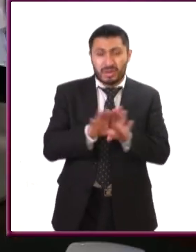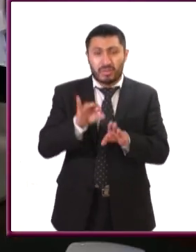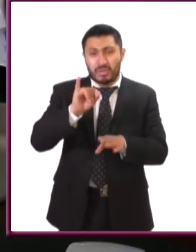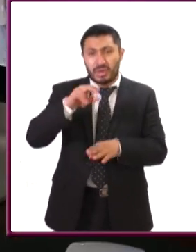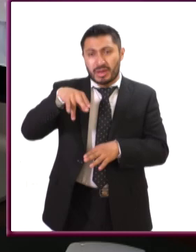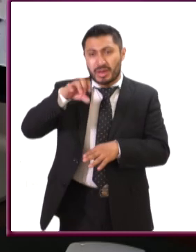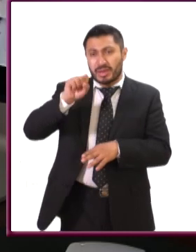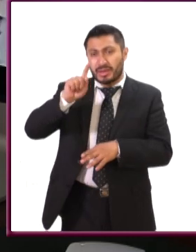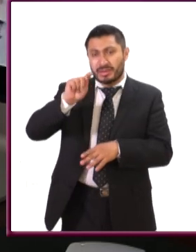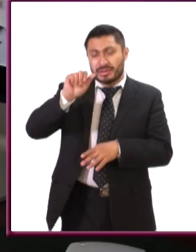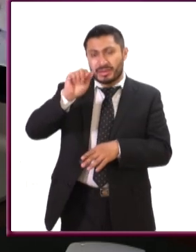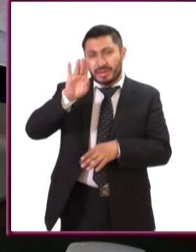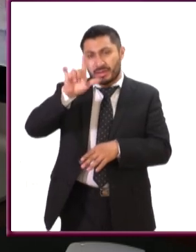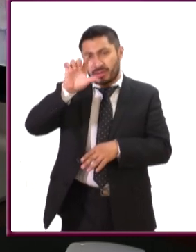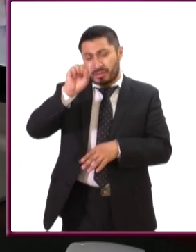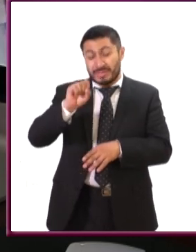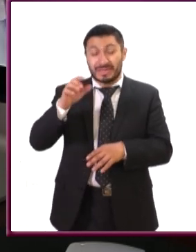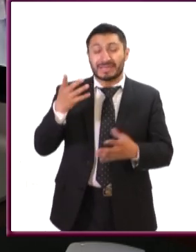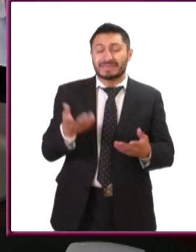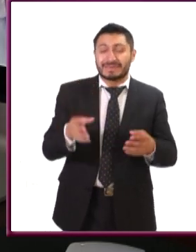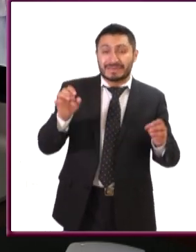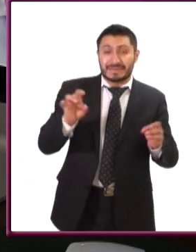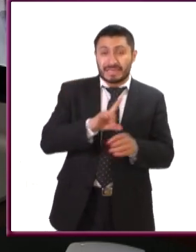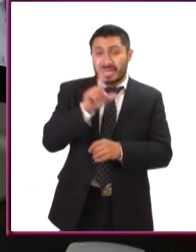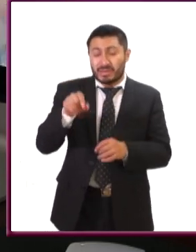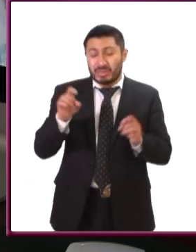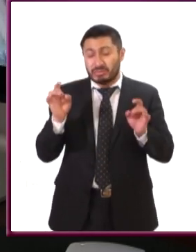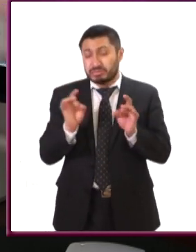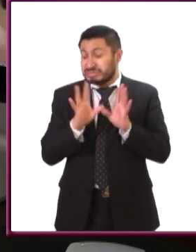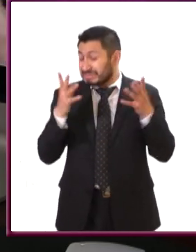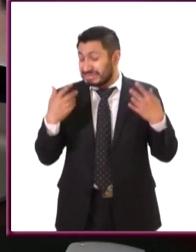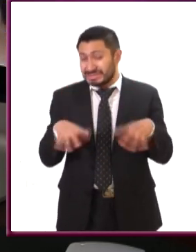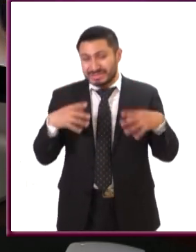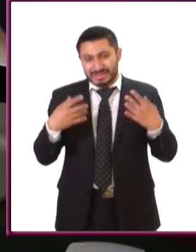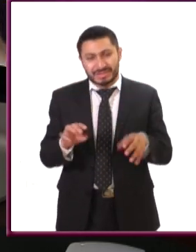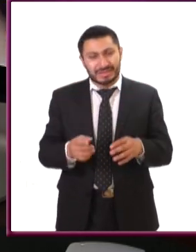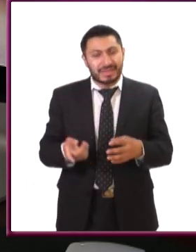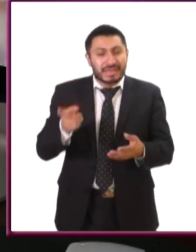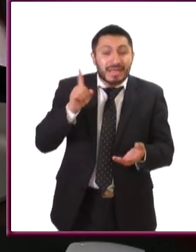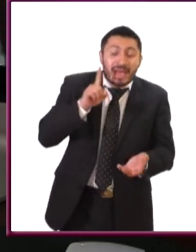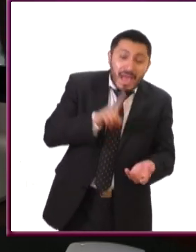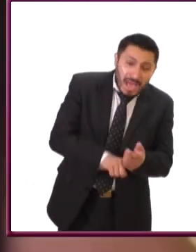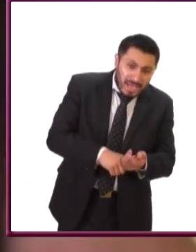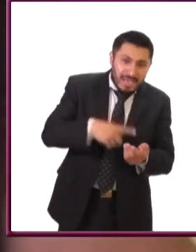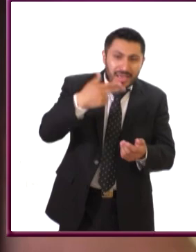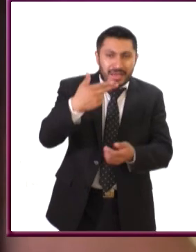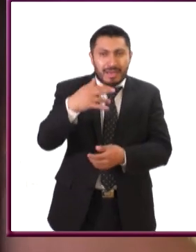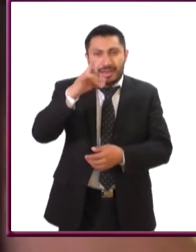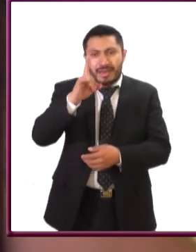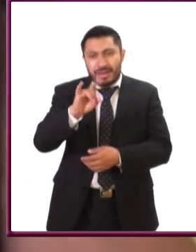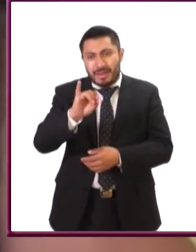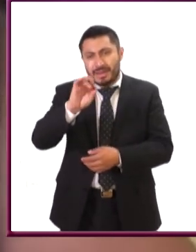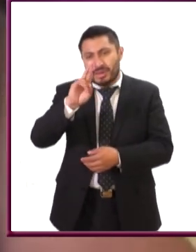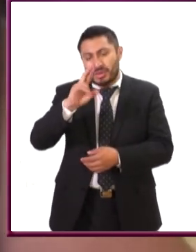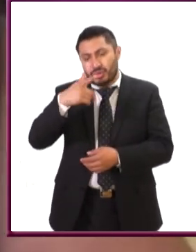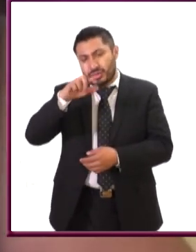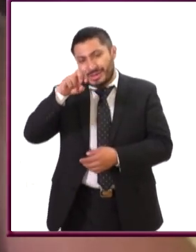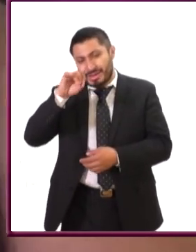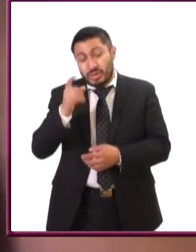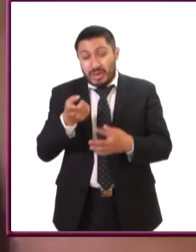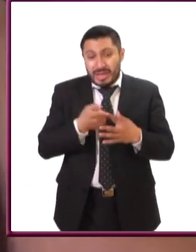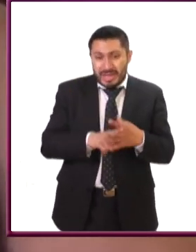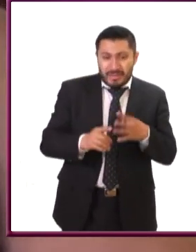que le llamamos son inestables gravitacionalmente, colapsan y entonces se enciende el núcleo de